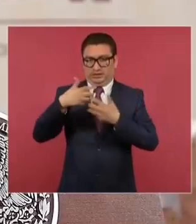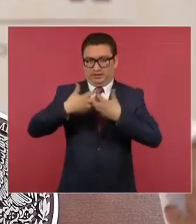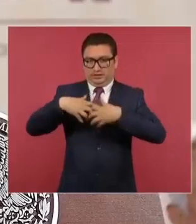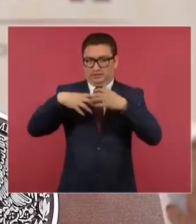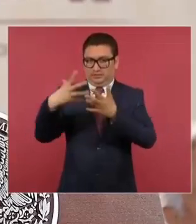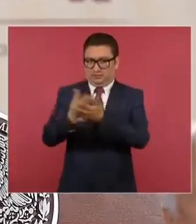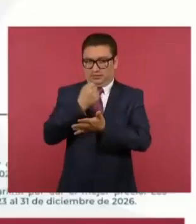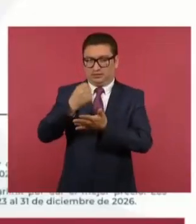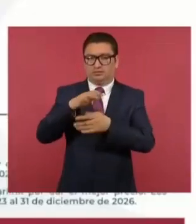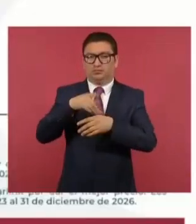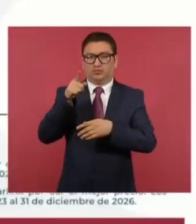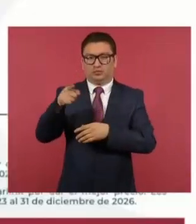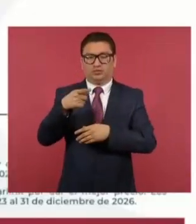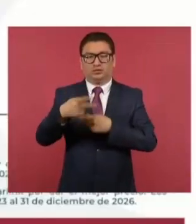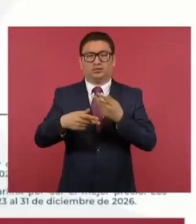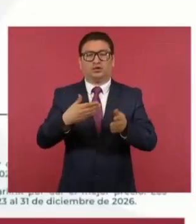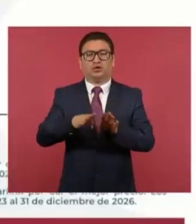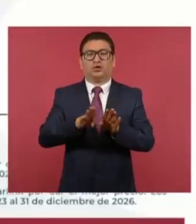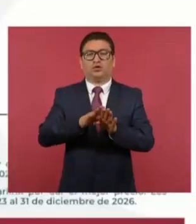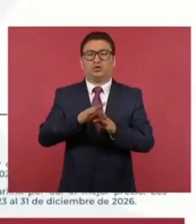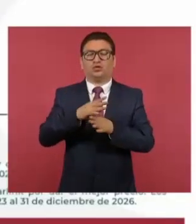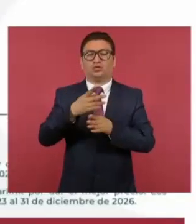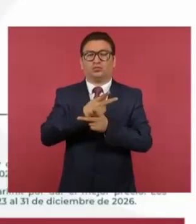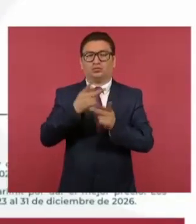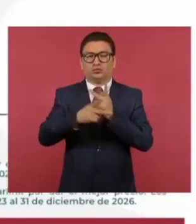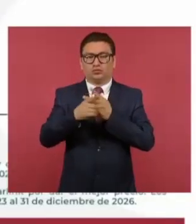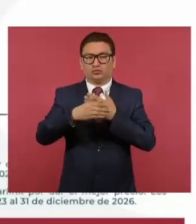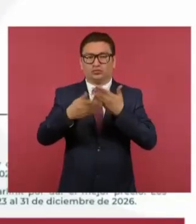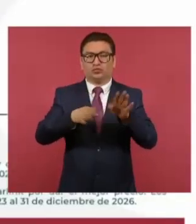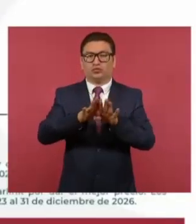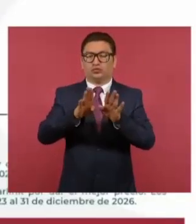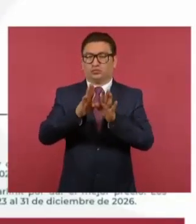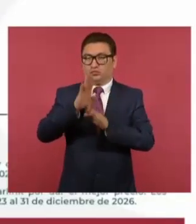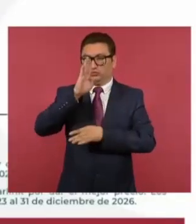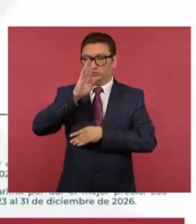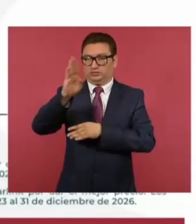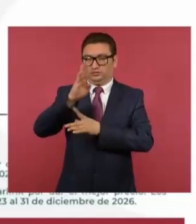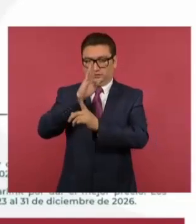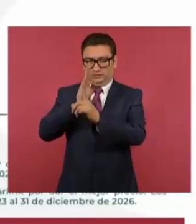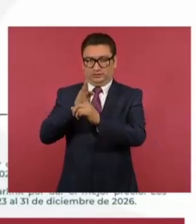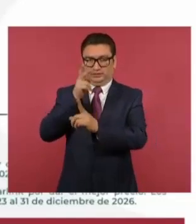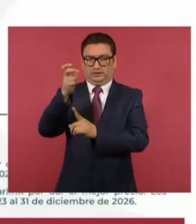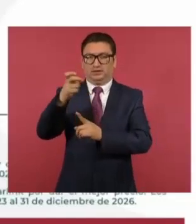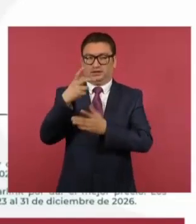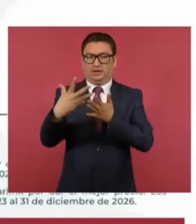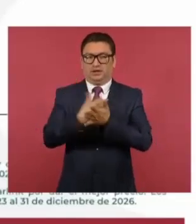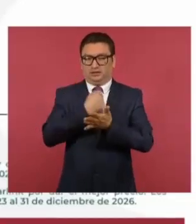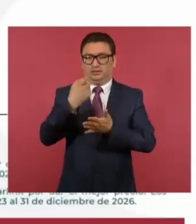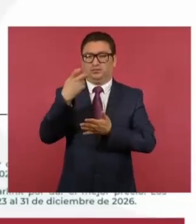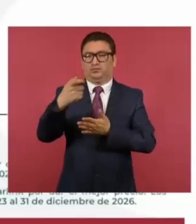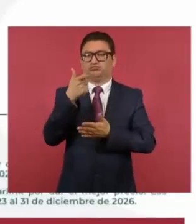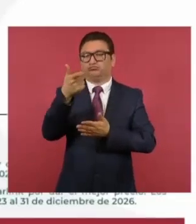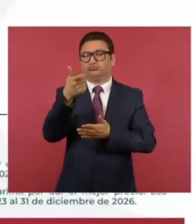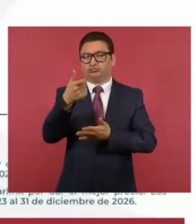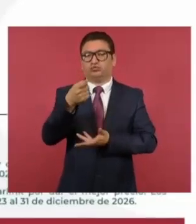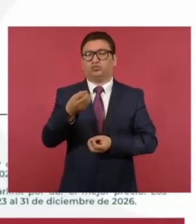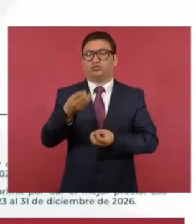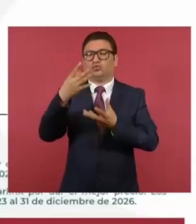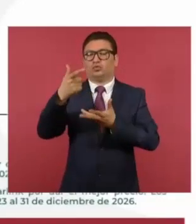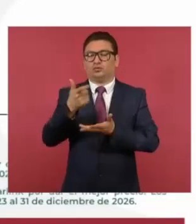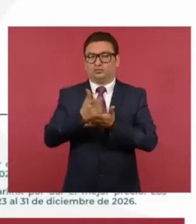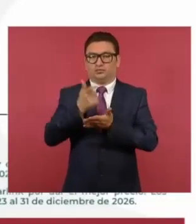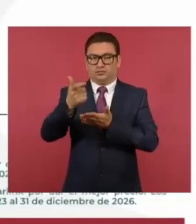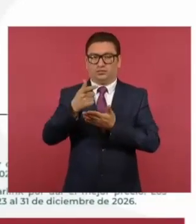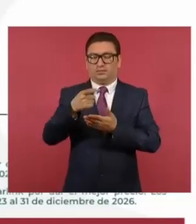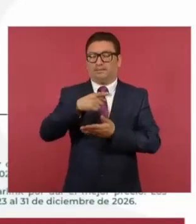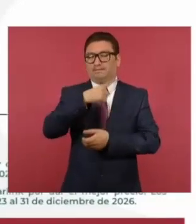ganó por ser proveedor, no intermediario, sino proveedor directo, ganó por el precio que dio. Y el